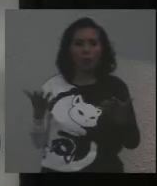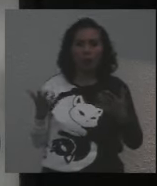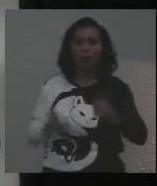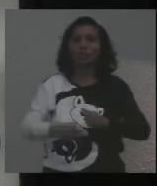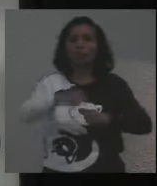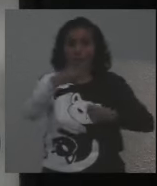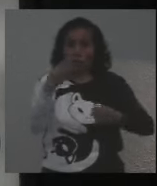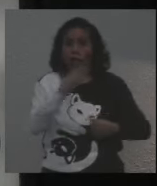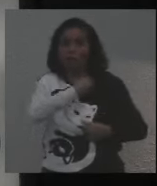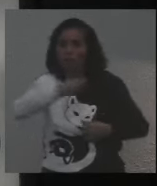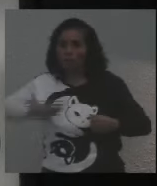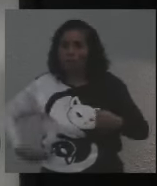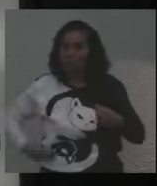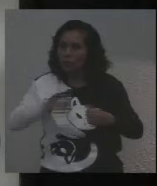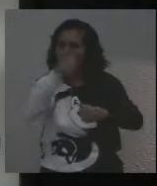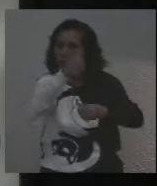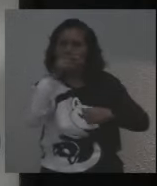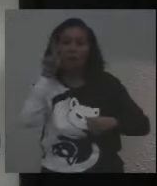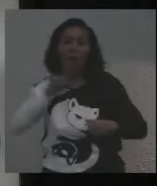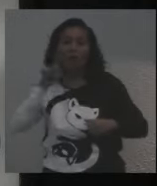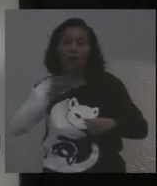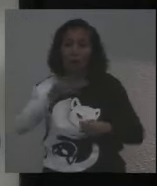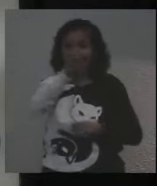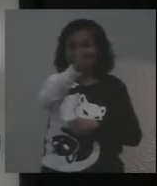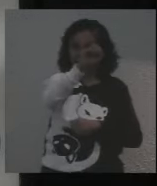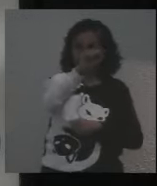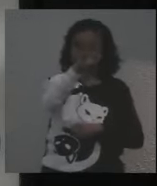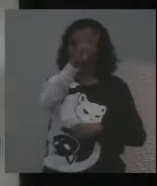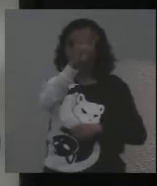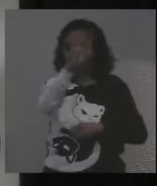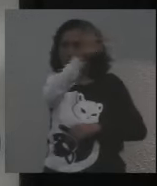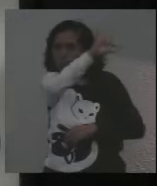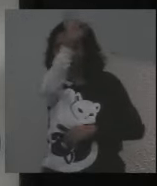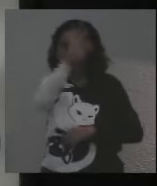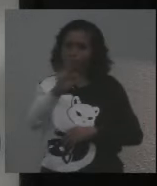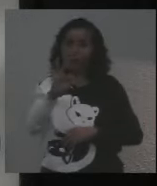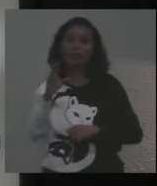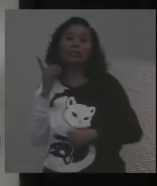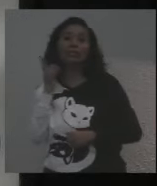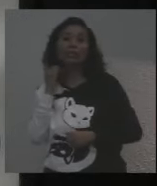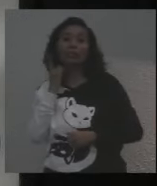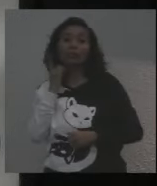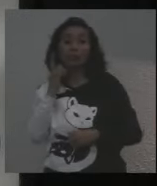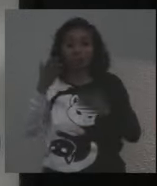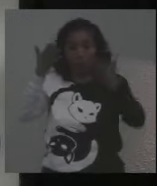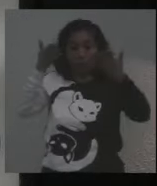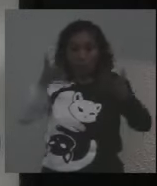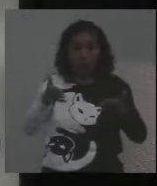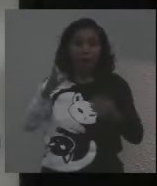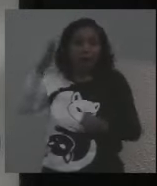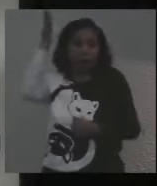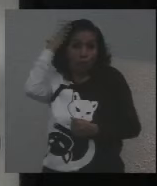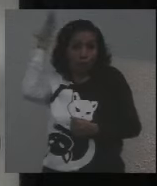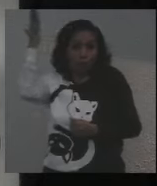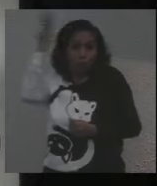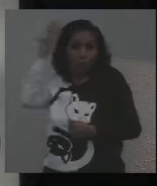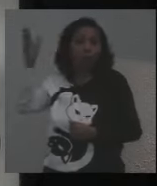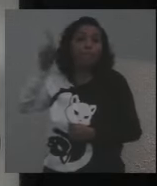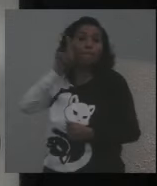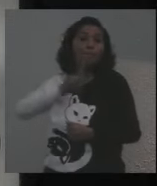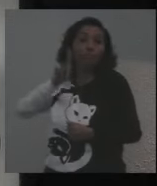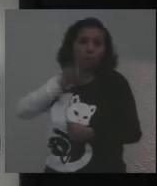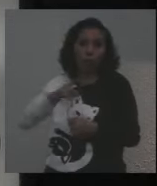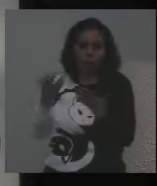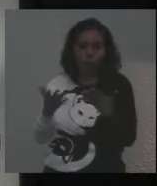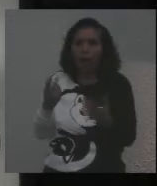municipios y el 64 por de diputadas en esta soberanía Vive sin duda